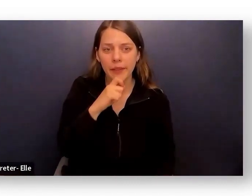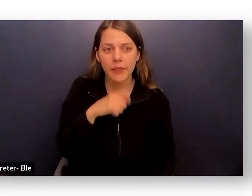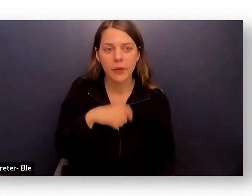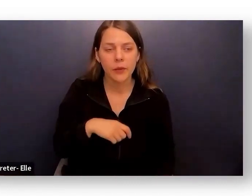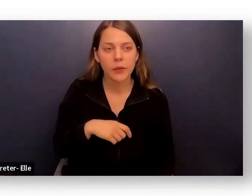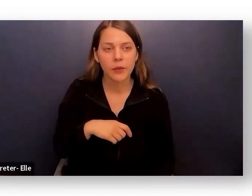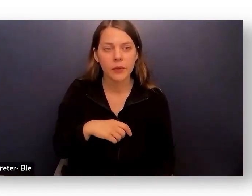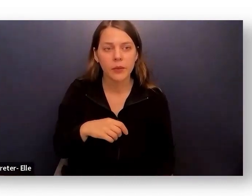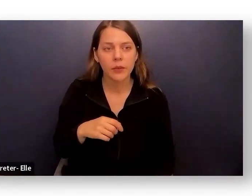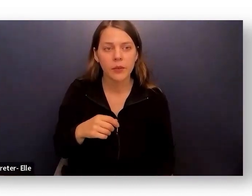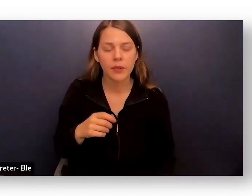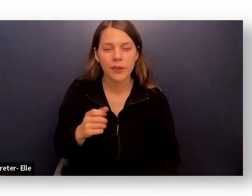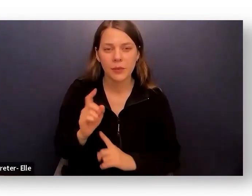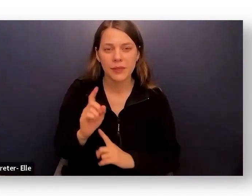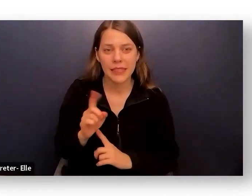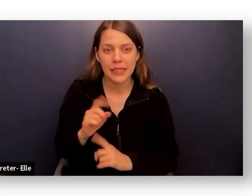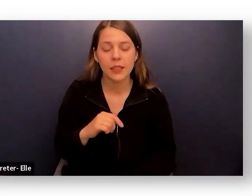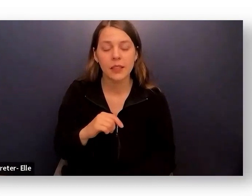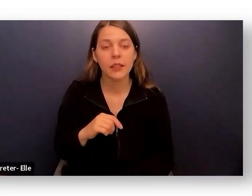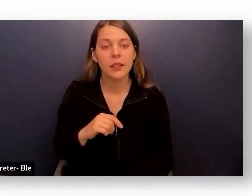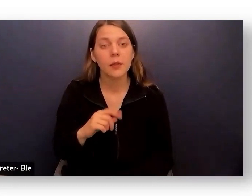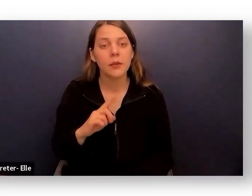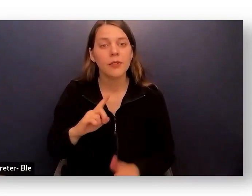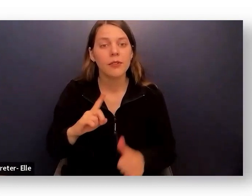Voy a usar este otro micrófono aquí.